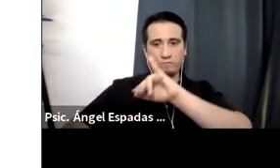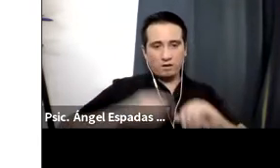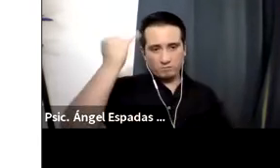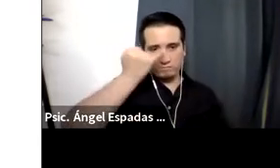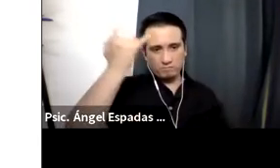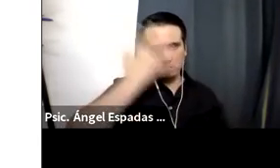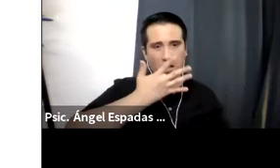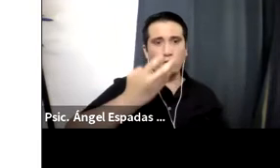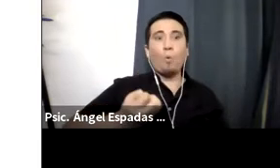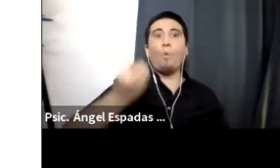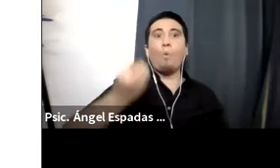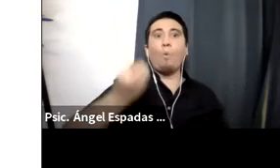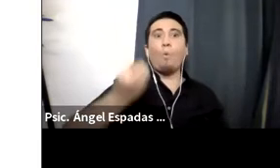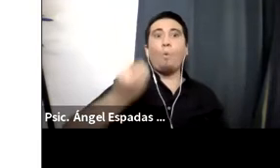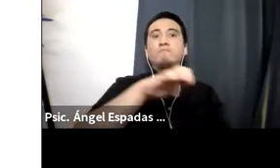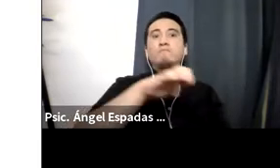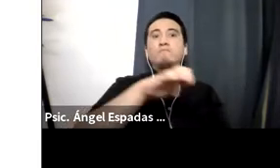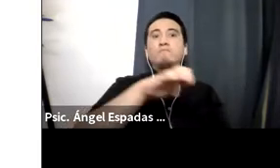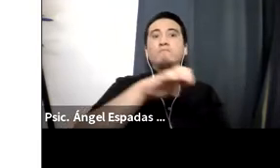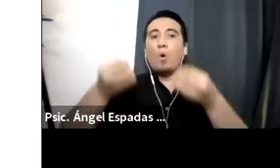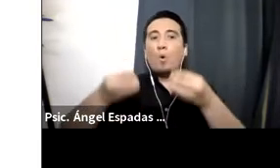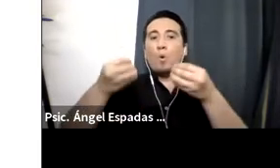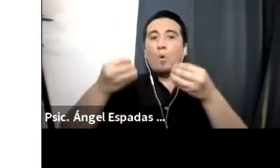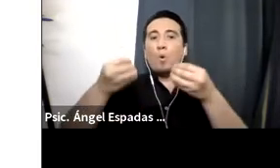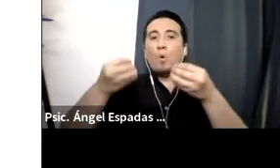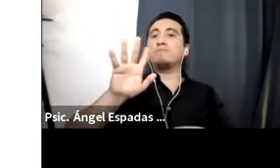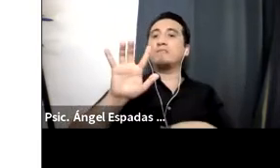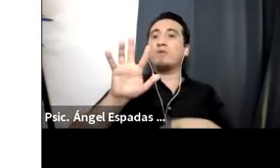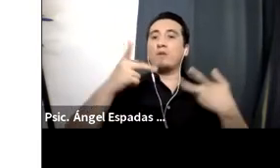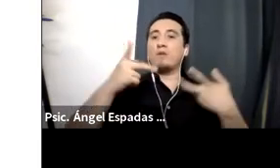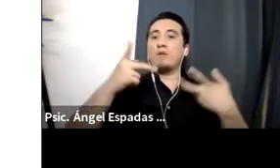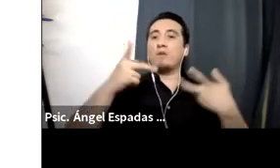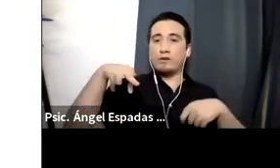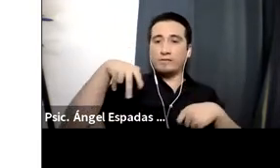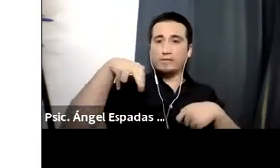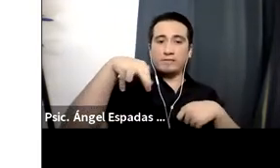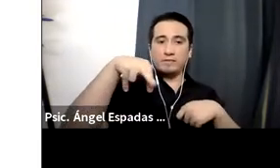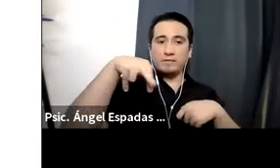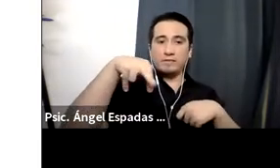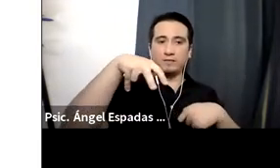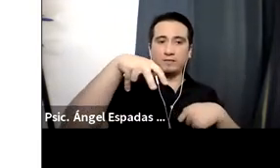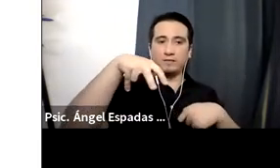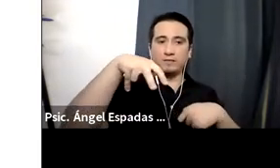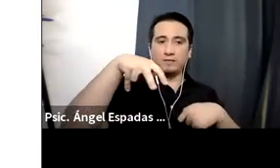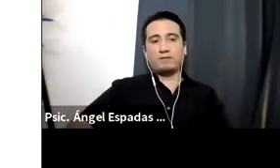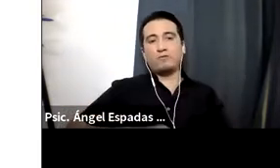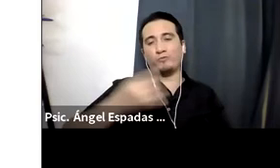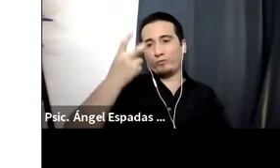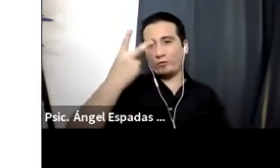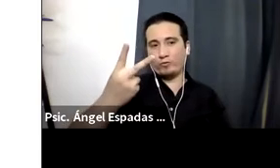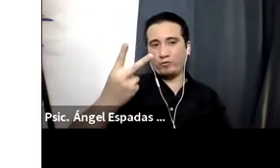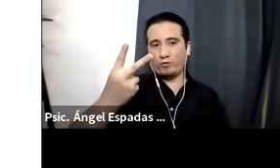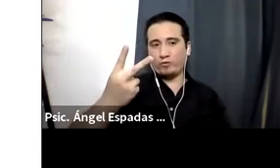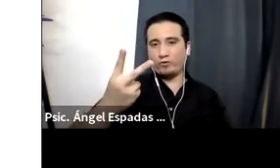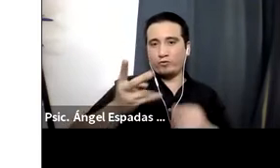¿Cuánto espacio ocupan 50 peatones? Pues básicamente, pues son 2 carriles,